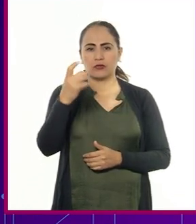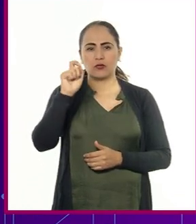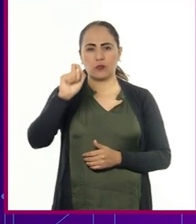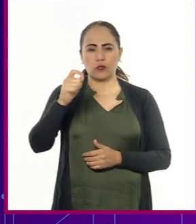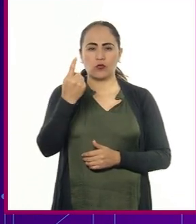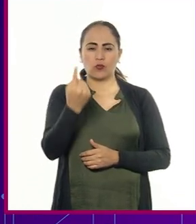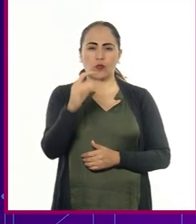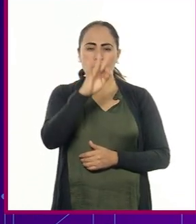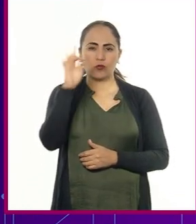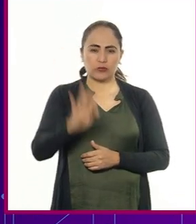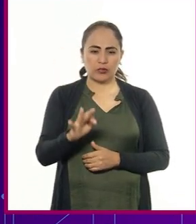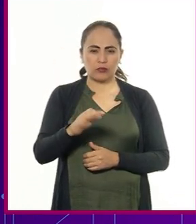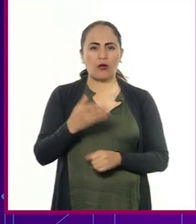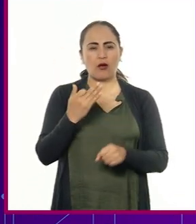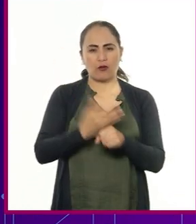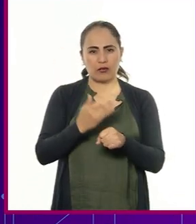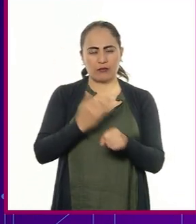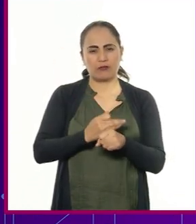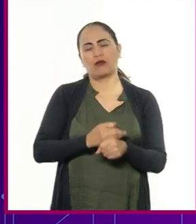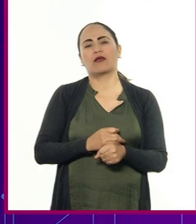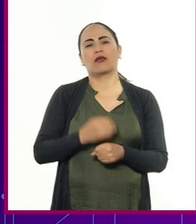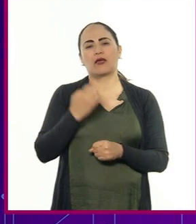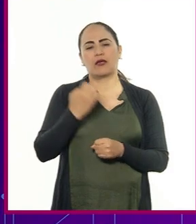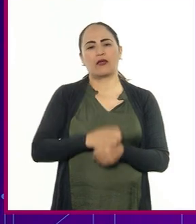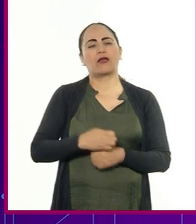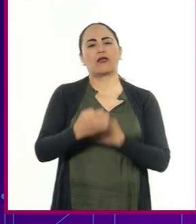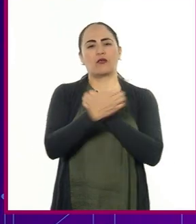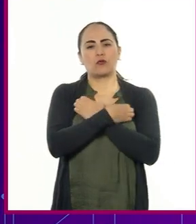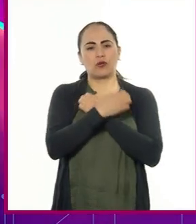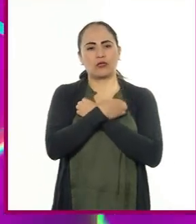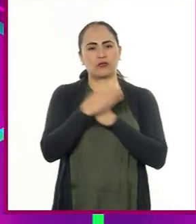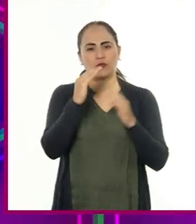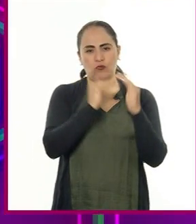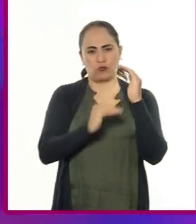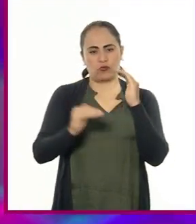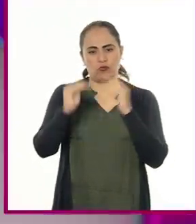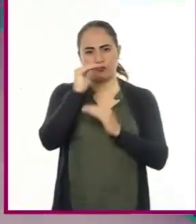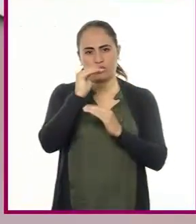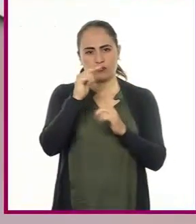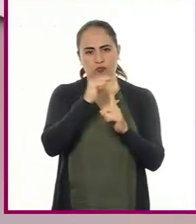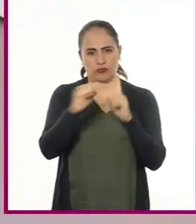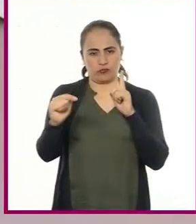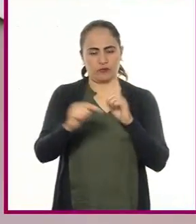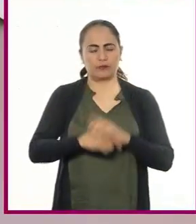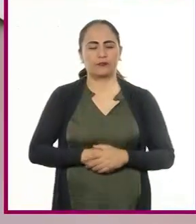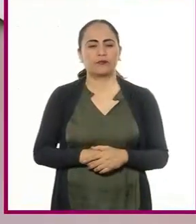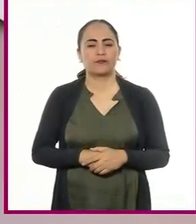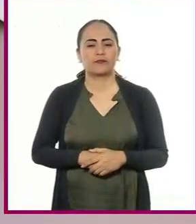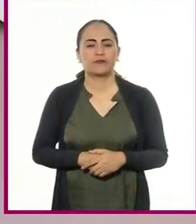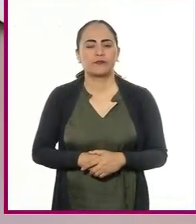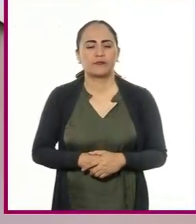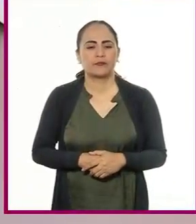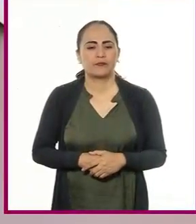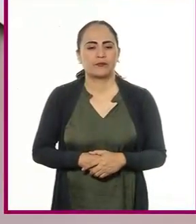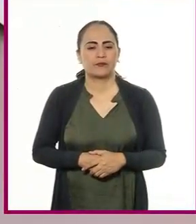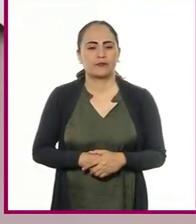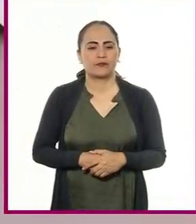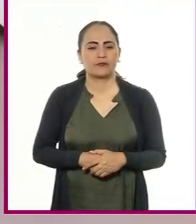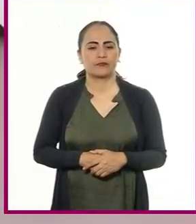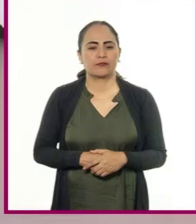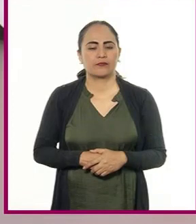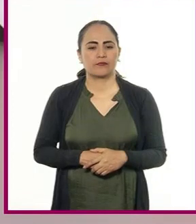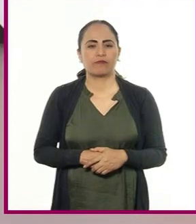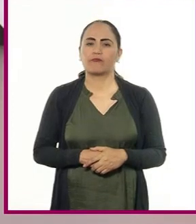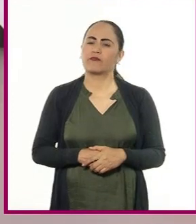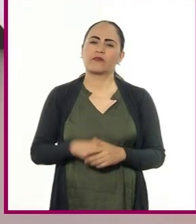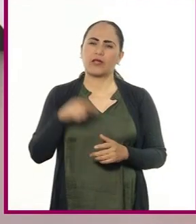35.1% está en educación media superior. Tomando en cuenta la información expresa,